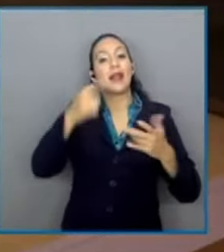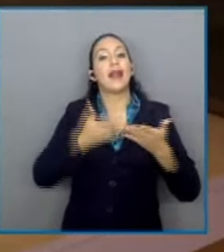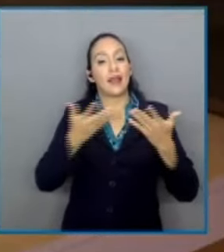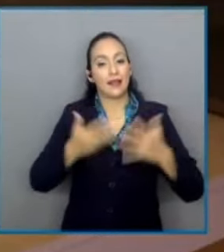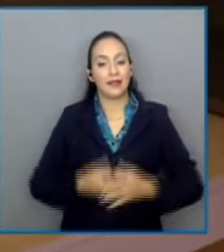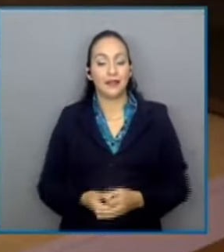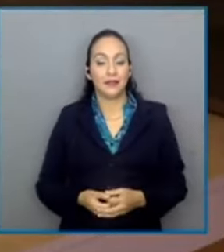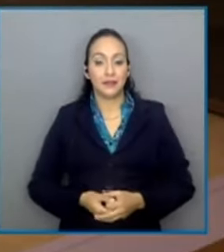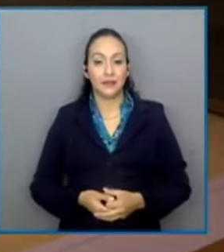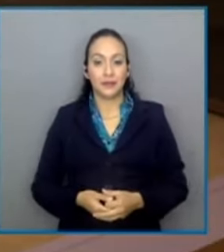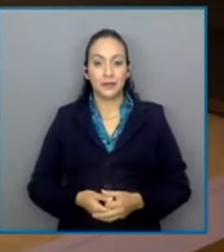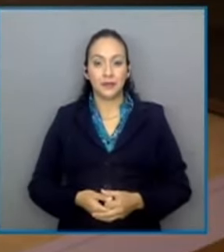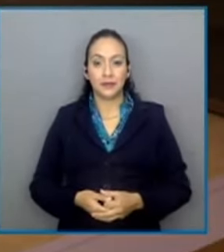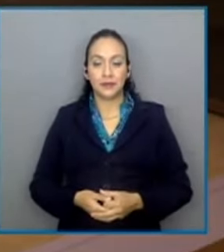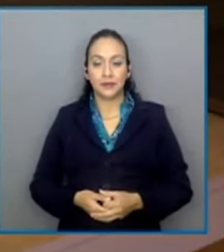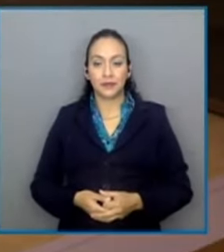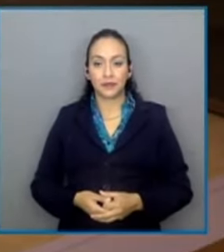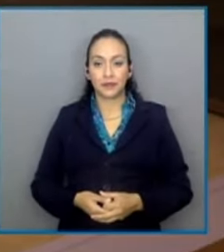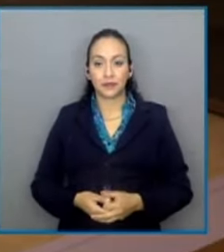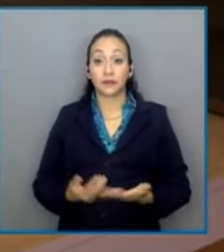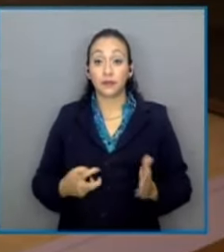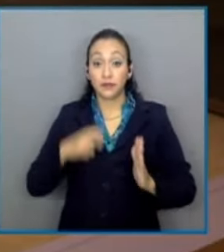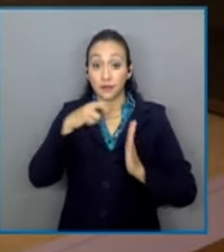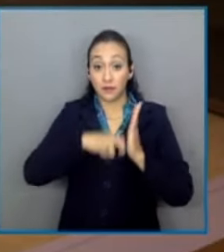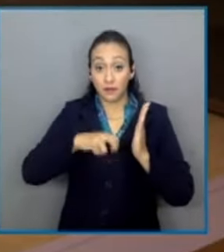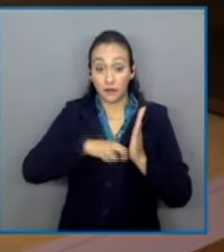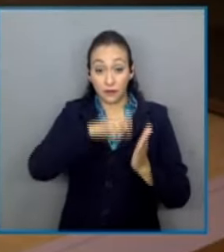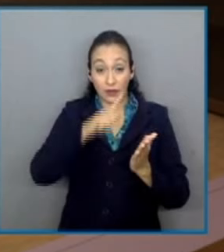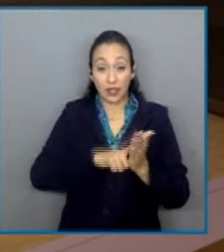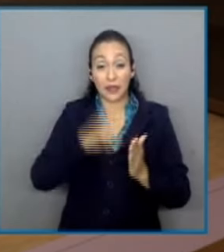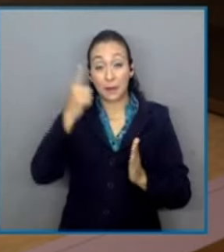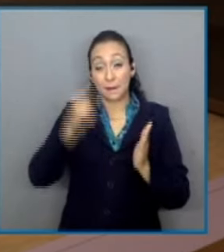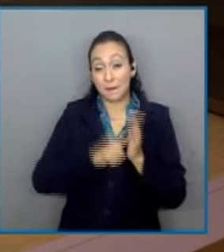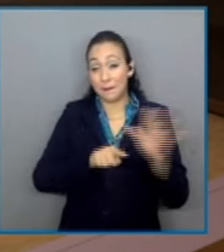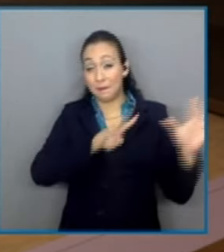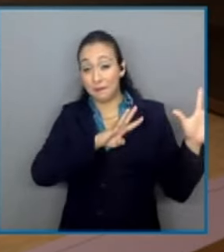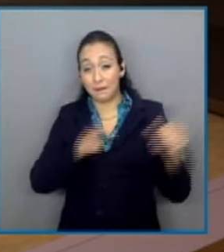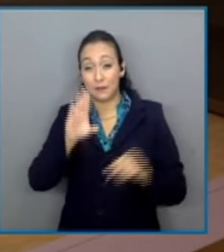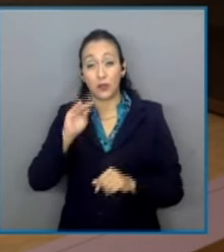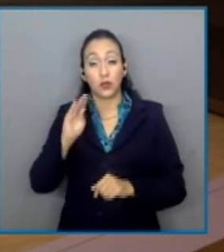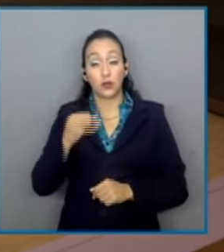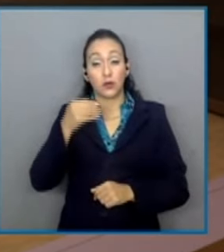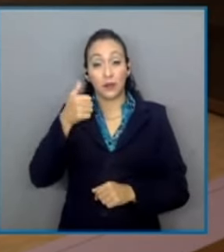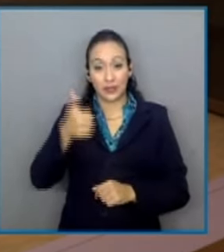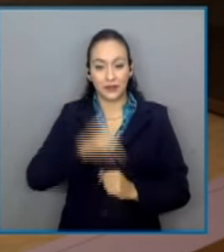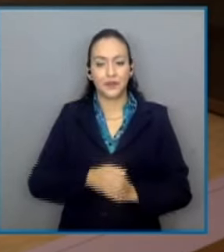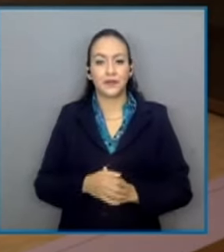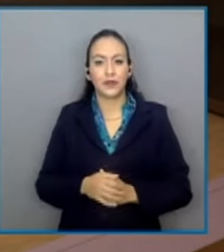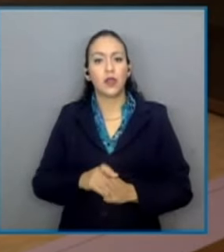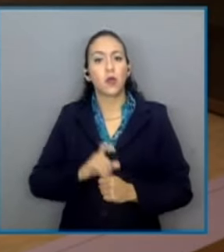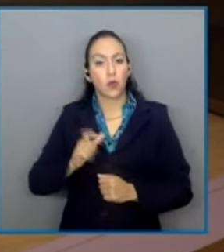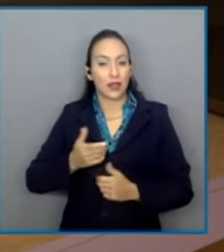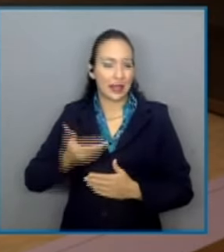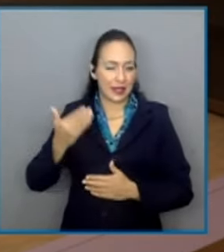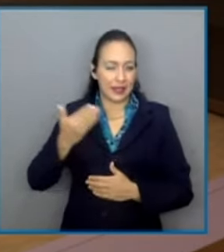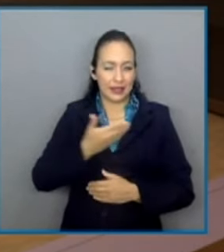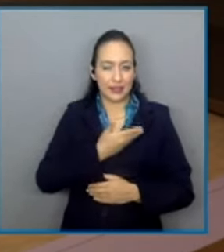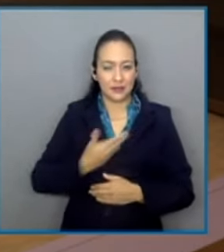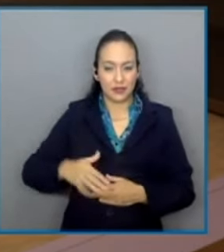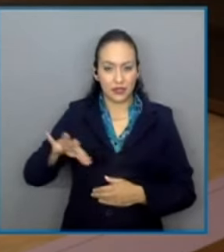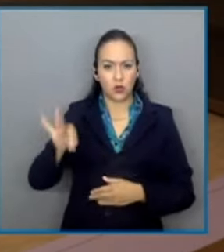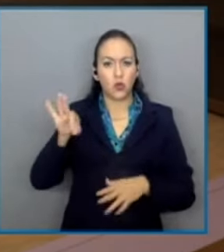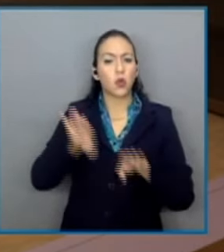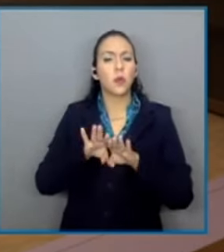Y tras la reforma electoral de 1996, la validez de la elección presidencial se realiza por criterios jurídicos y